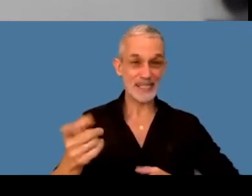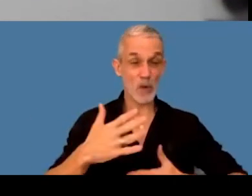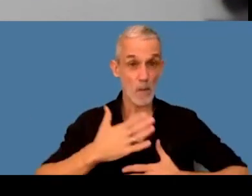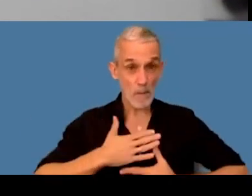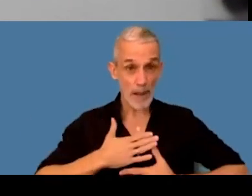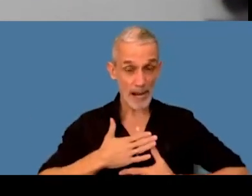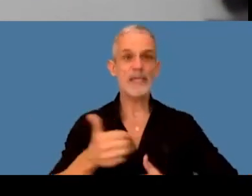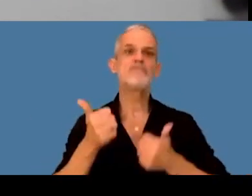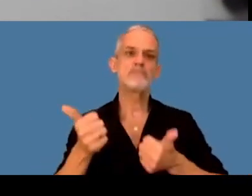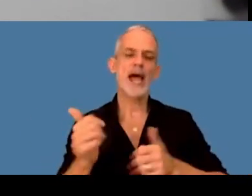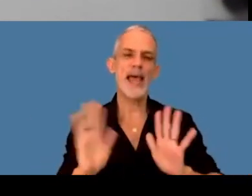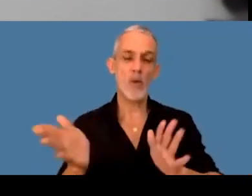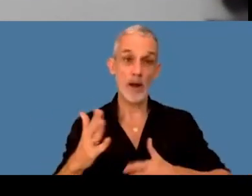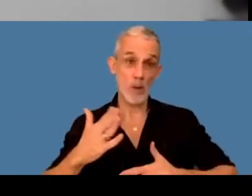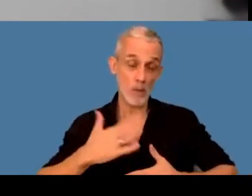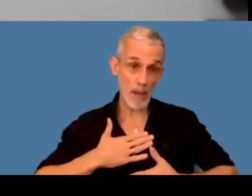bueno,